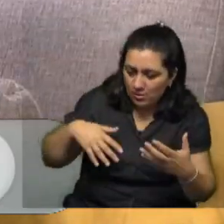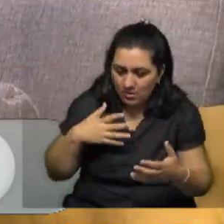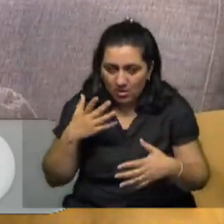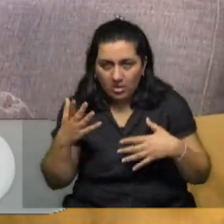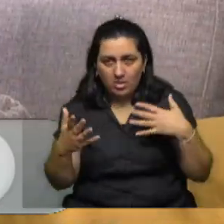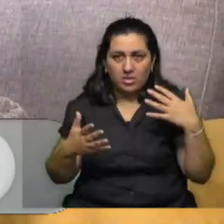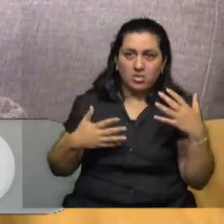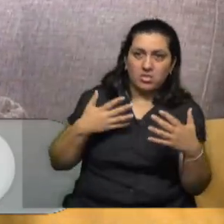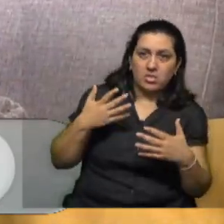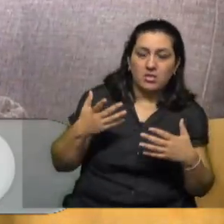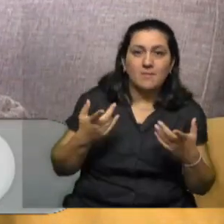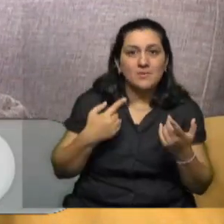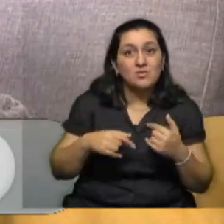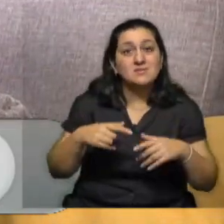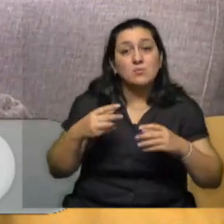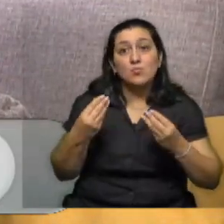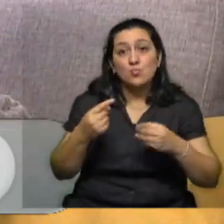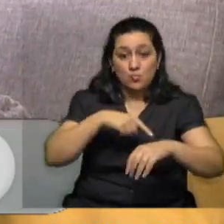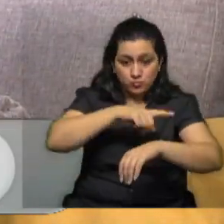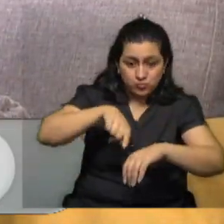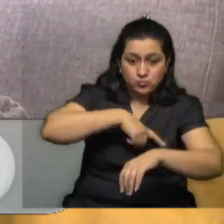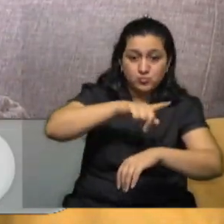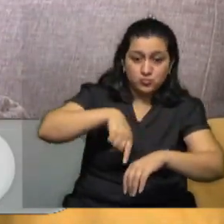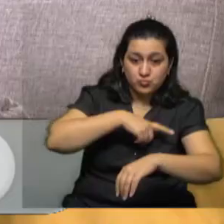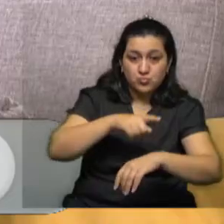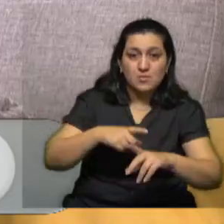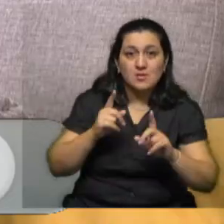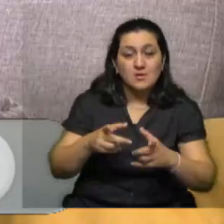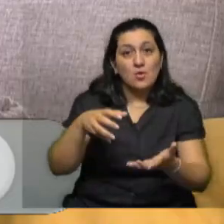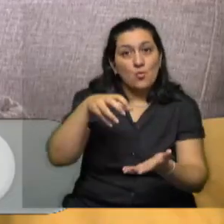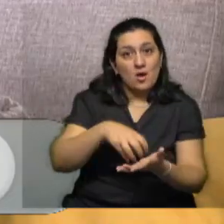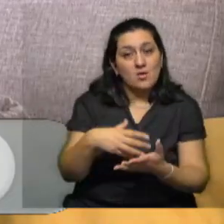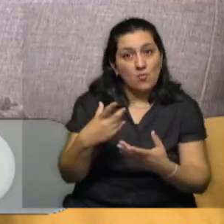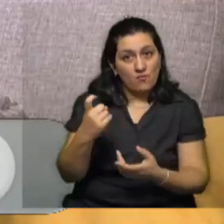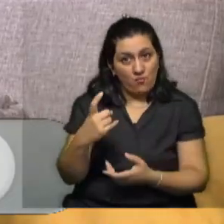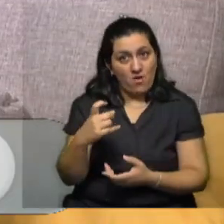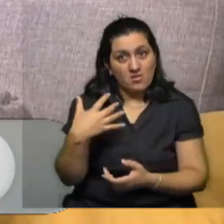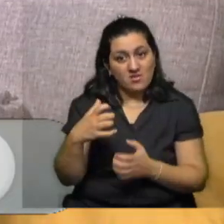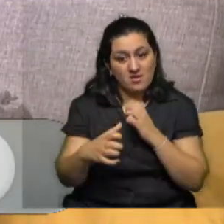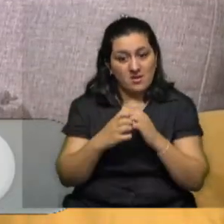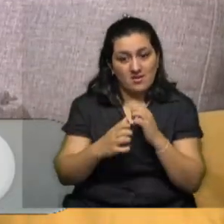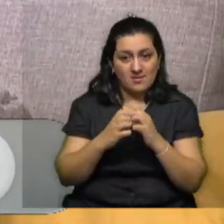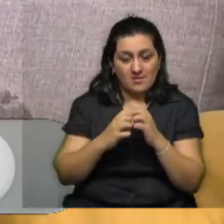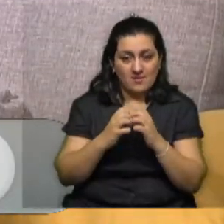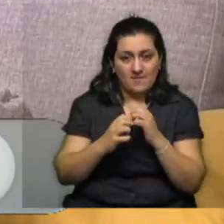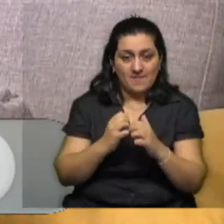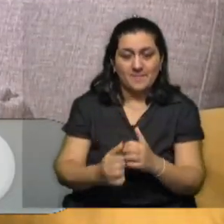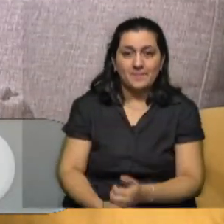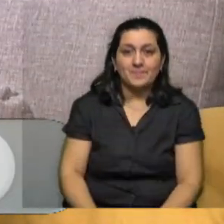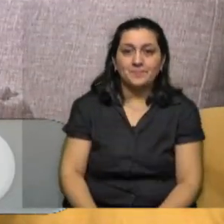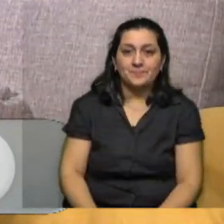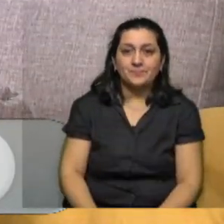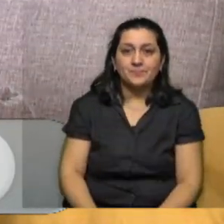empiezan a afectar, pero tiene que ser larga exposición, ¿sí? Y en determinados puntos muy fuertes desde el punto de vista de las emisiones, de las radiaciones,